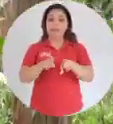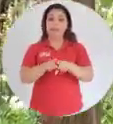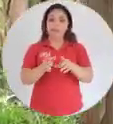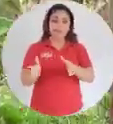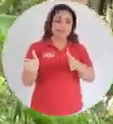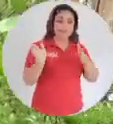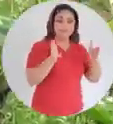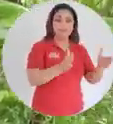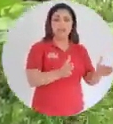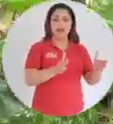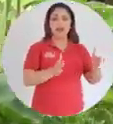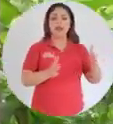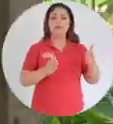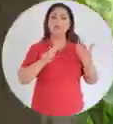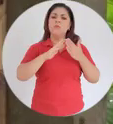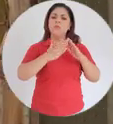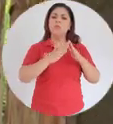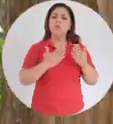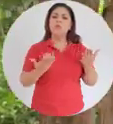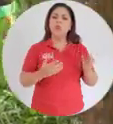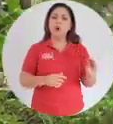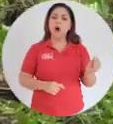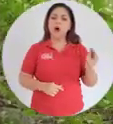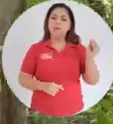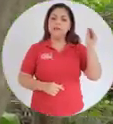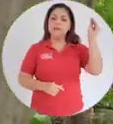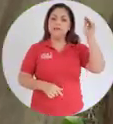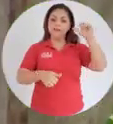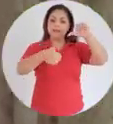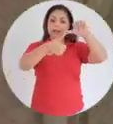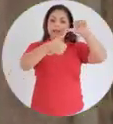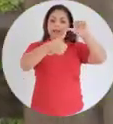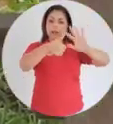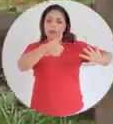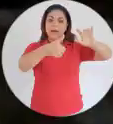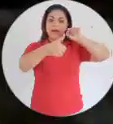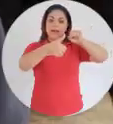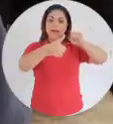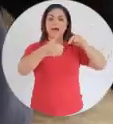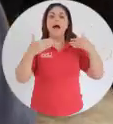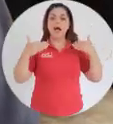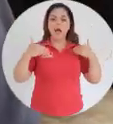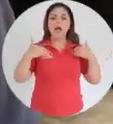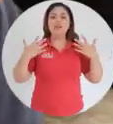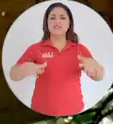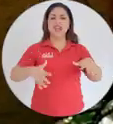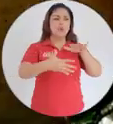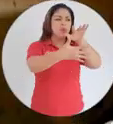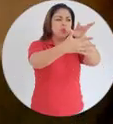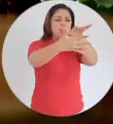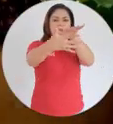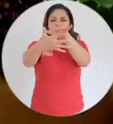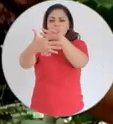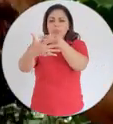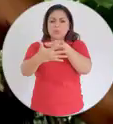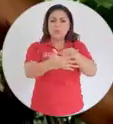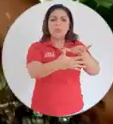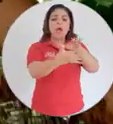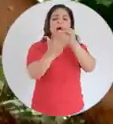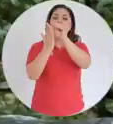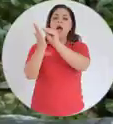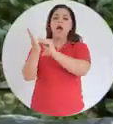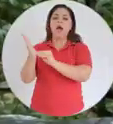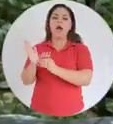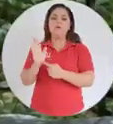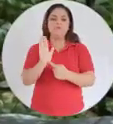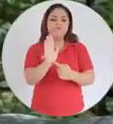lo que pasa con nuestra población más joven, con los jóvenes de Centroamérica, ¿verdad? Hay estudios que se han hecho donde